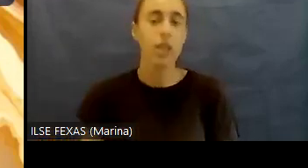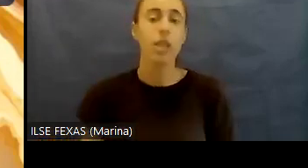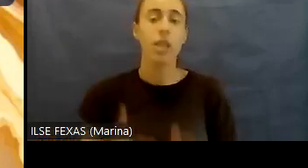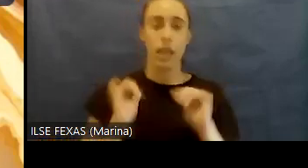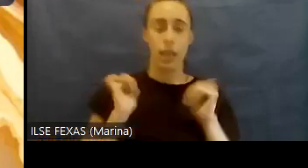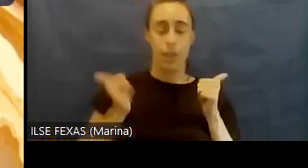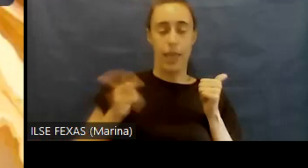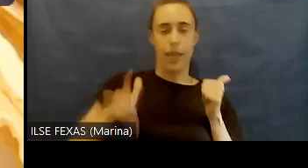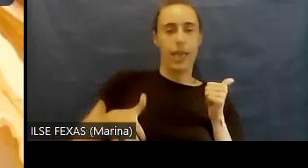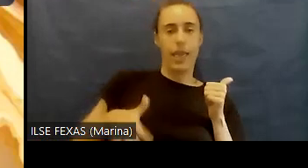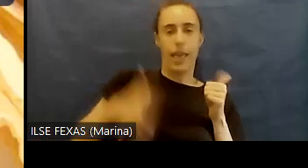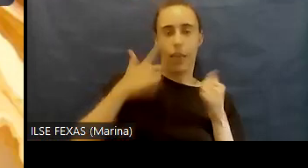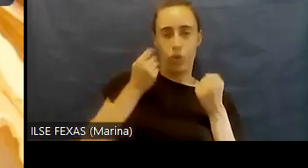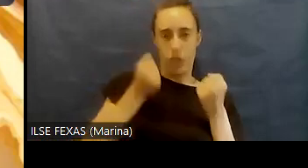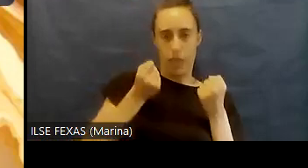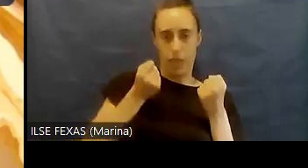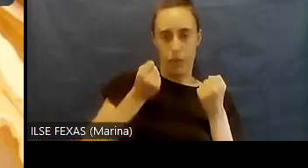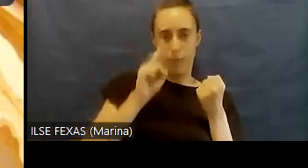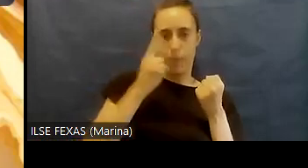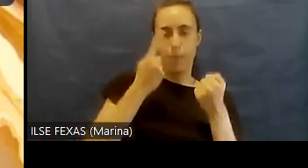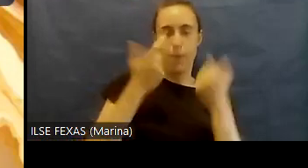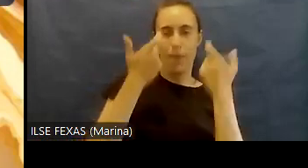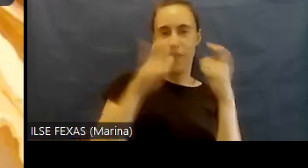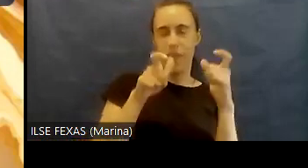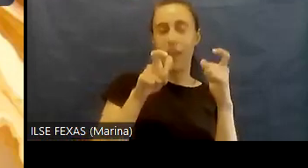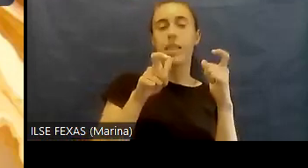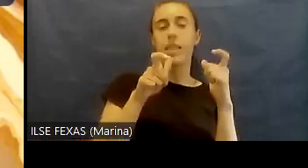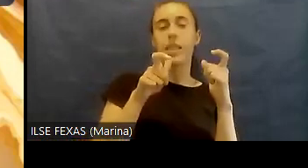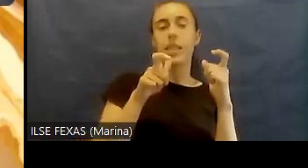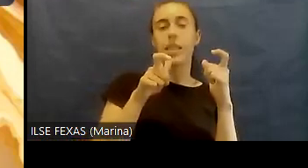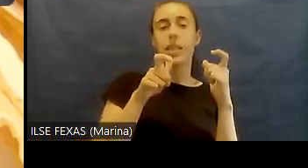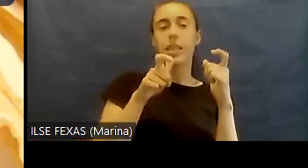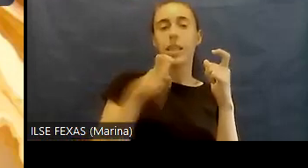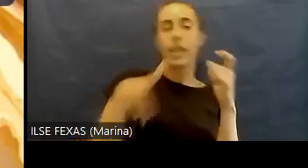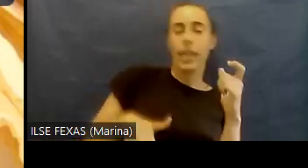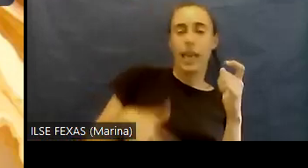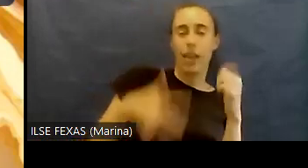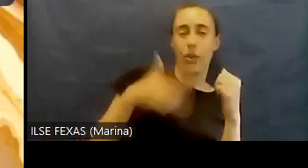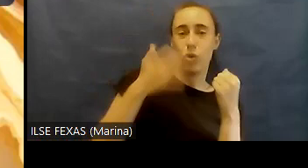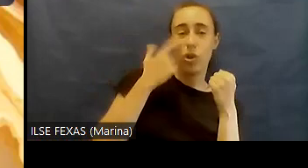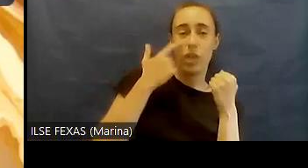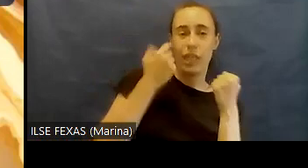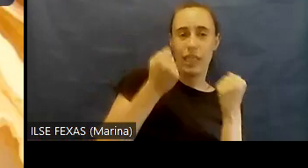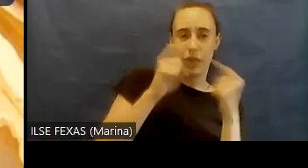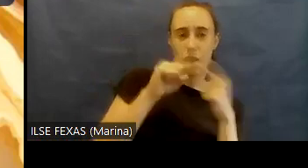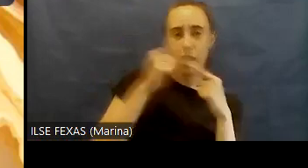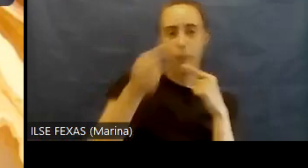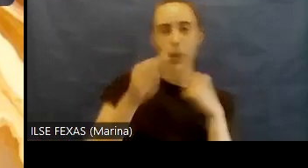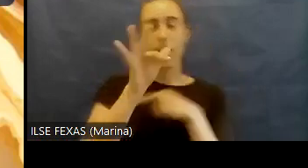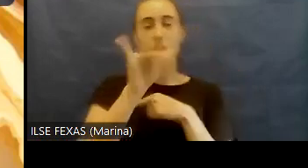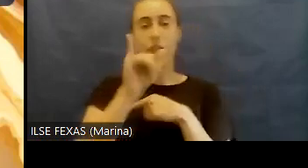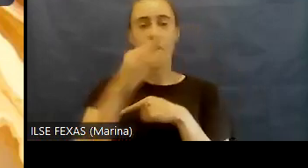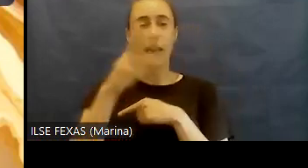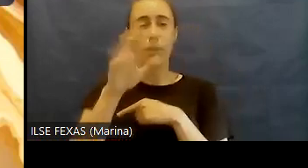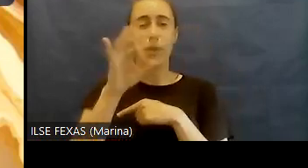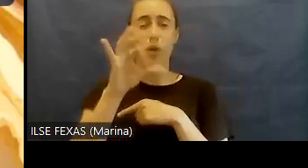un hígado sano. Una primera fase sería la estatosis hepática. Si no hacemos nada y seguimos con ella, llegaríamos a la hepatitis,